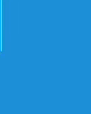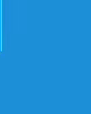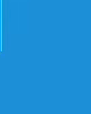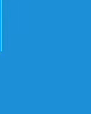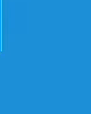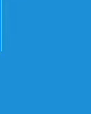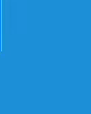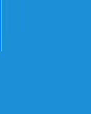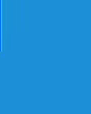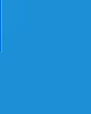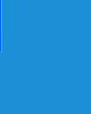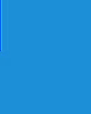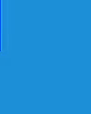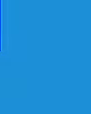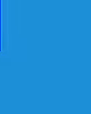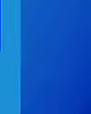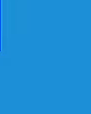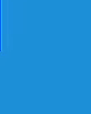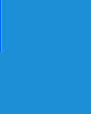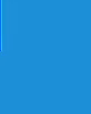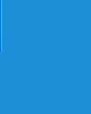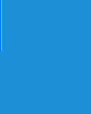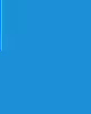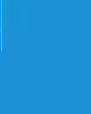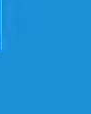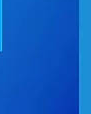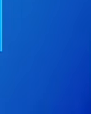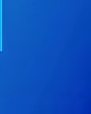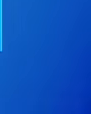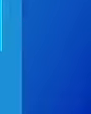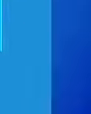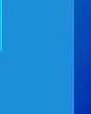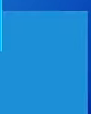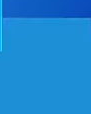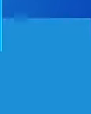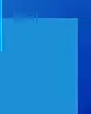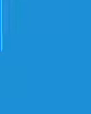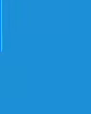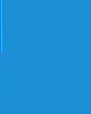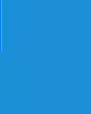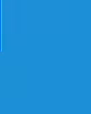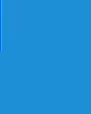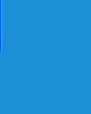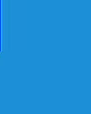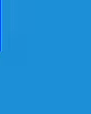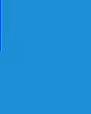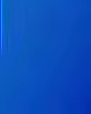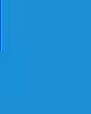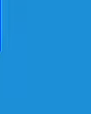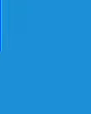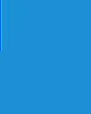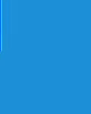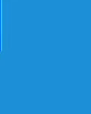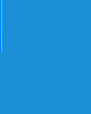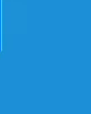invité para la semana que viene, en la última recta que vamos a tener de cara a las elecciones. Te invito acá al piso para que charlemos más detenidamente cómo va a